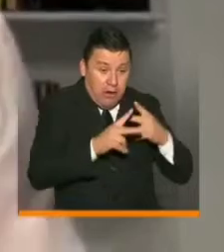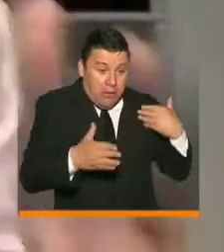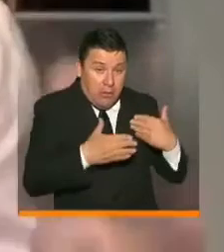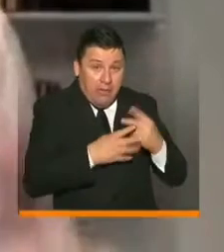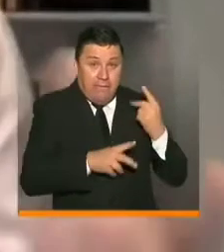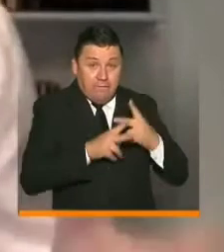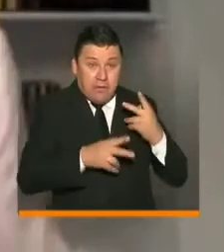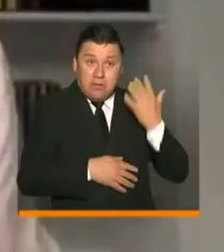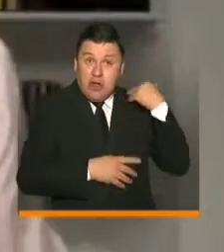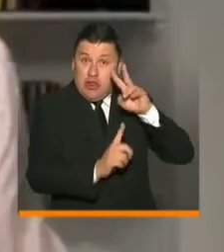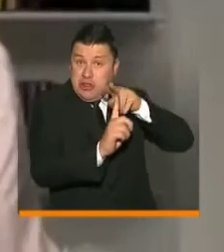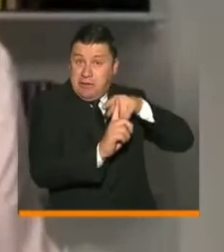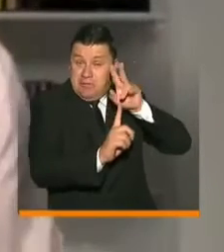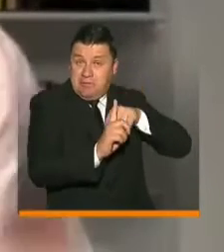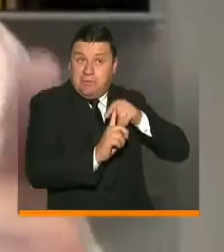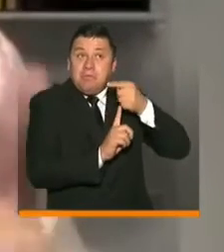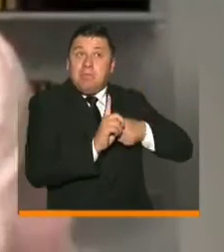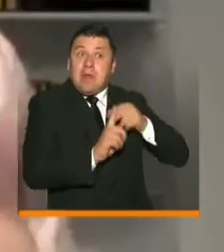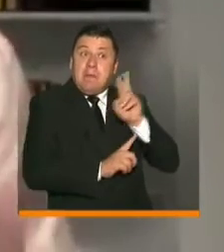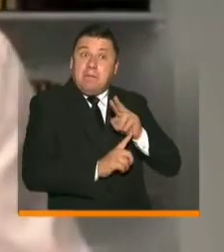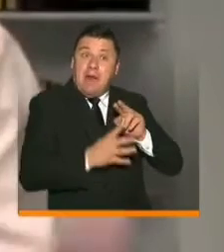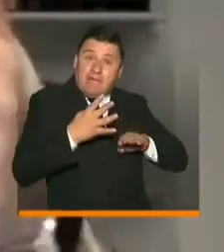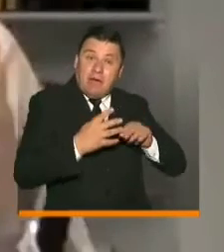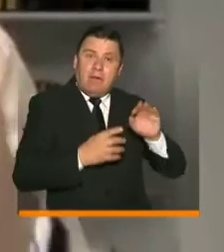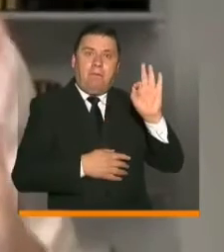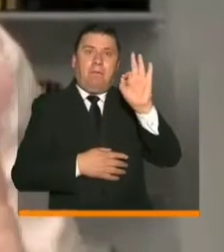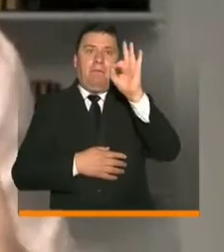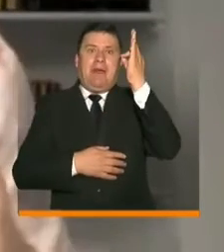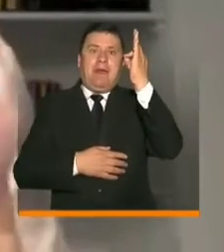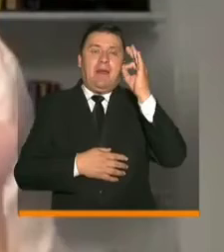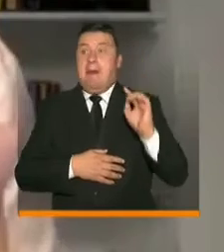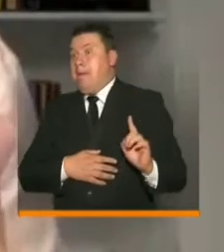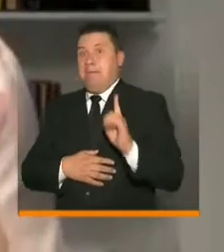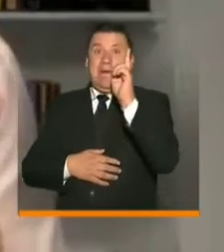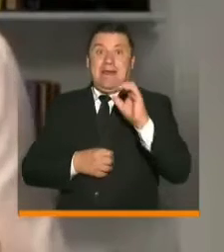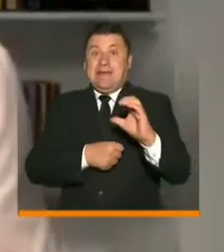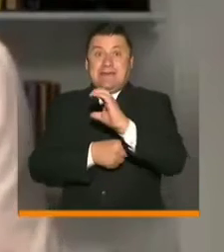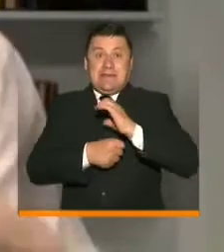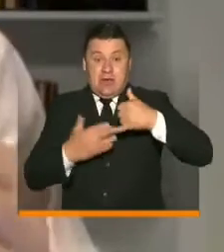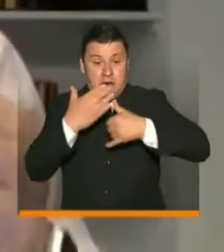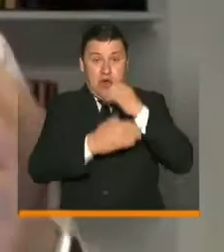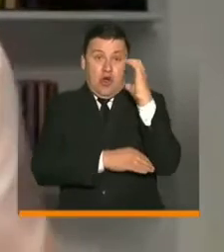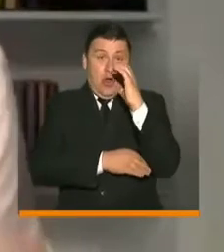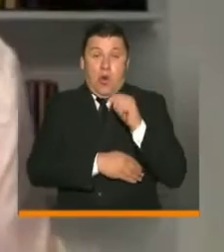ese momento, o hace 2 meses, pues terminando el mes de marzo, Palmira era la primera ciudad del país